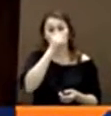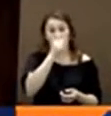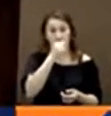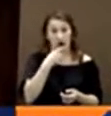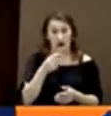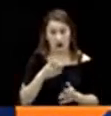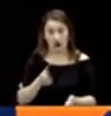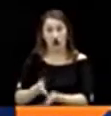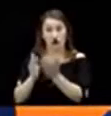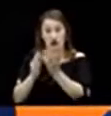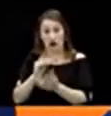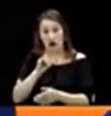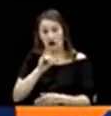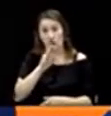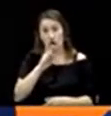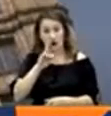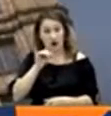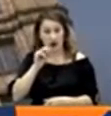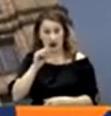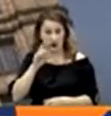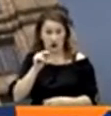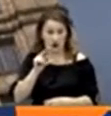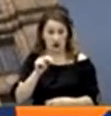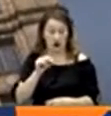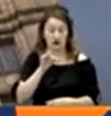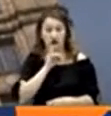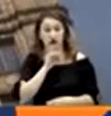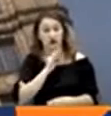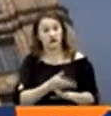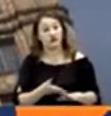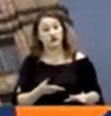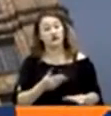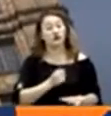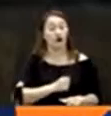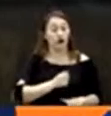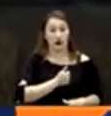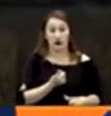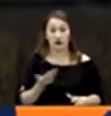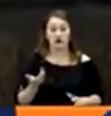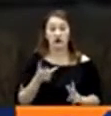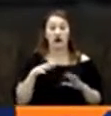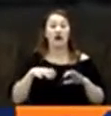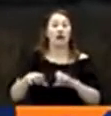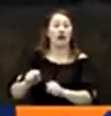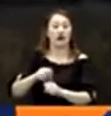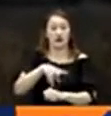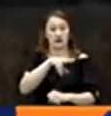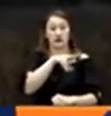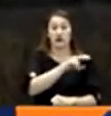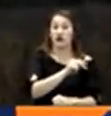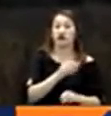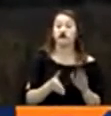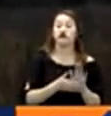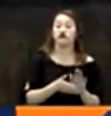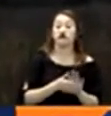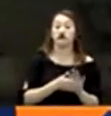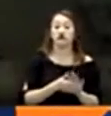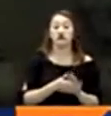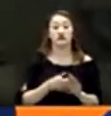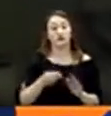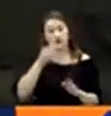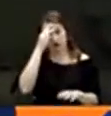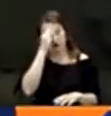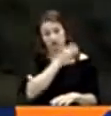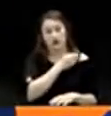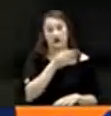ni pretende hacerlo, y Estados Unidos pidió al Kremlin que demuestre que no tiene intención de invadir a su vecino y le pide que retire las cerca